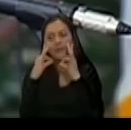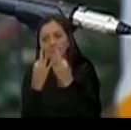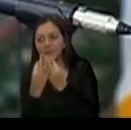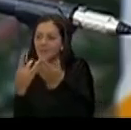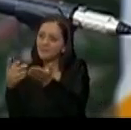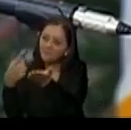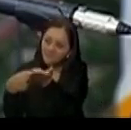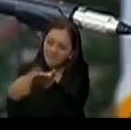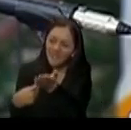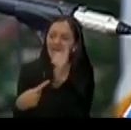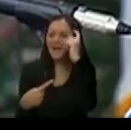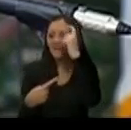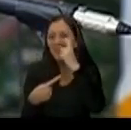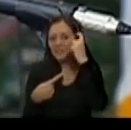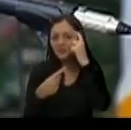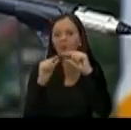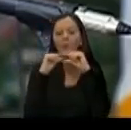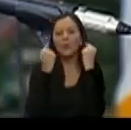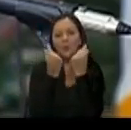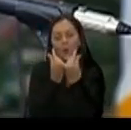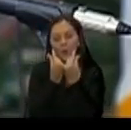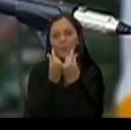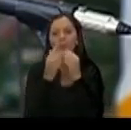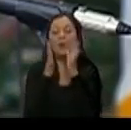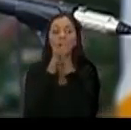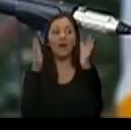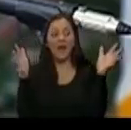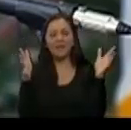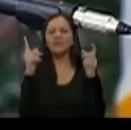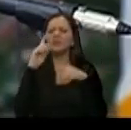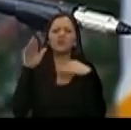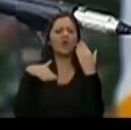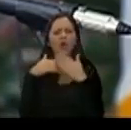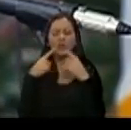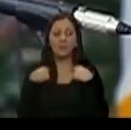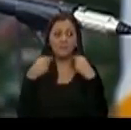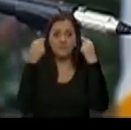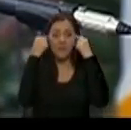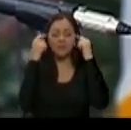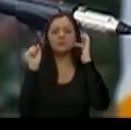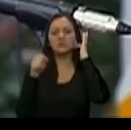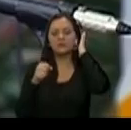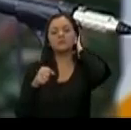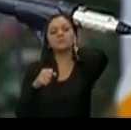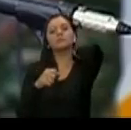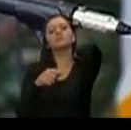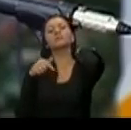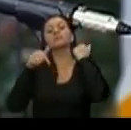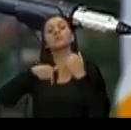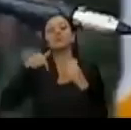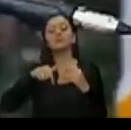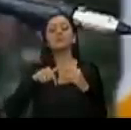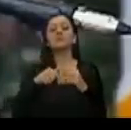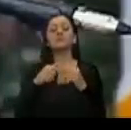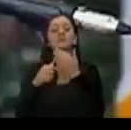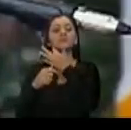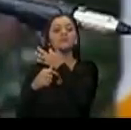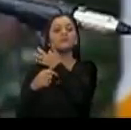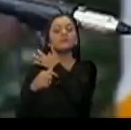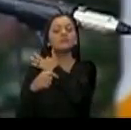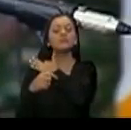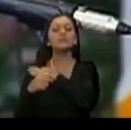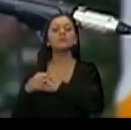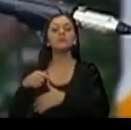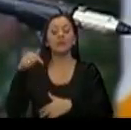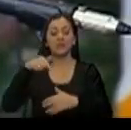o de un grupo más o menos grande. Nosotros pensamos que este folleto va a necesitar una